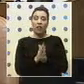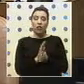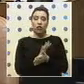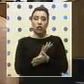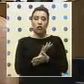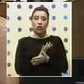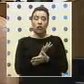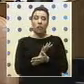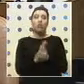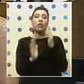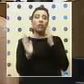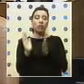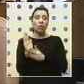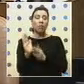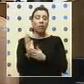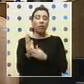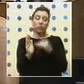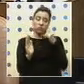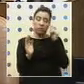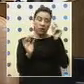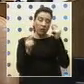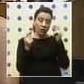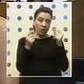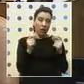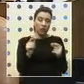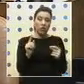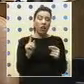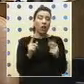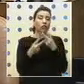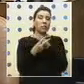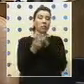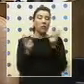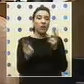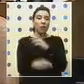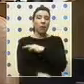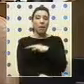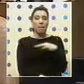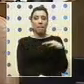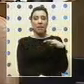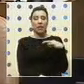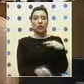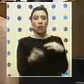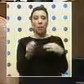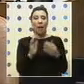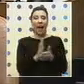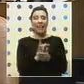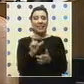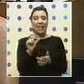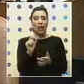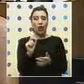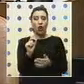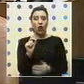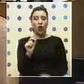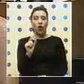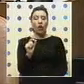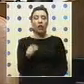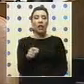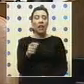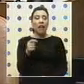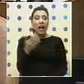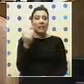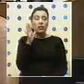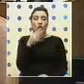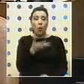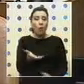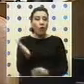constatado el diagnóstico que nos fue dado a conocer por el ministro Pacheco acerca de que aquí casi no hubo